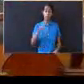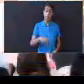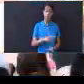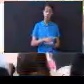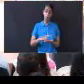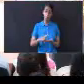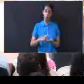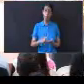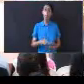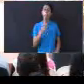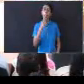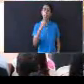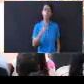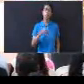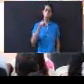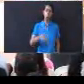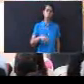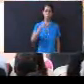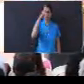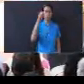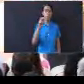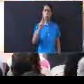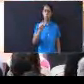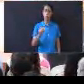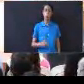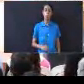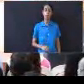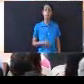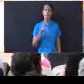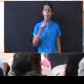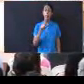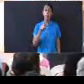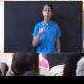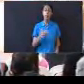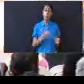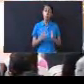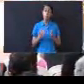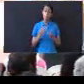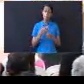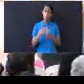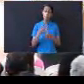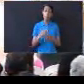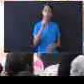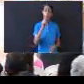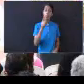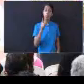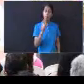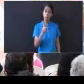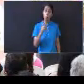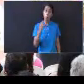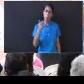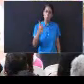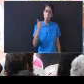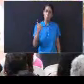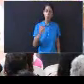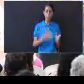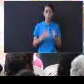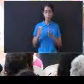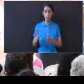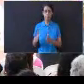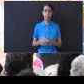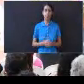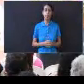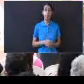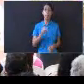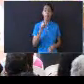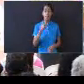Es su parte de un buen plan. Porque algo mejor viene. O no era el lugar indicado para usted. Esa camioneta